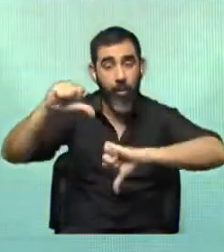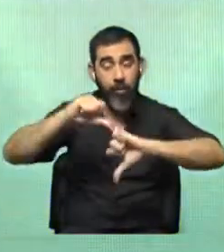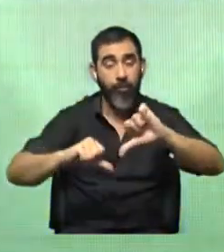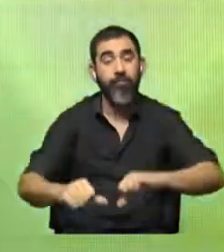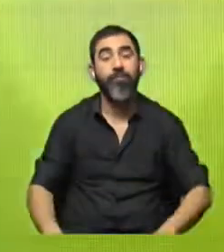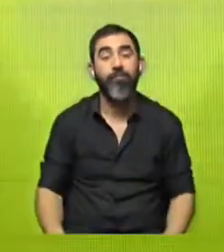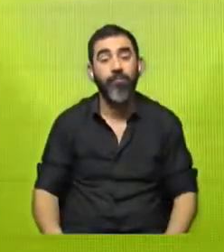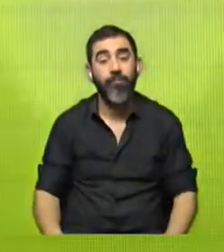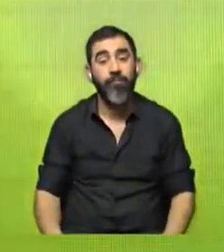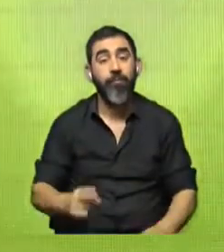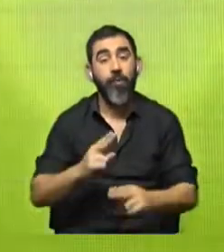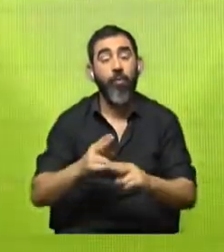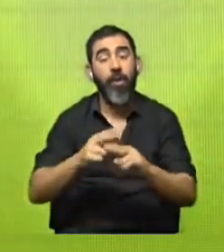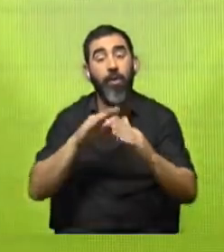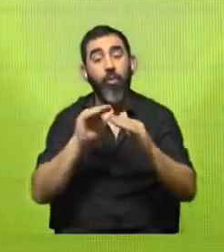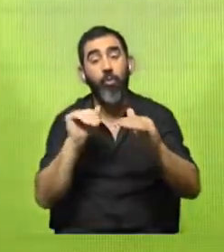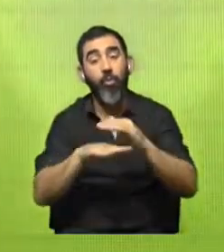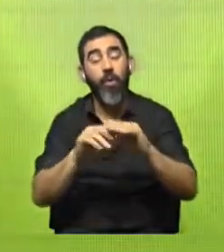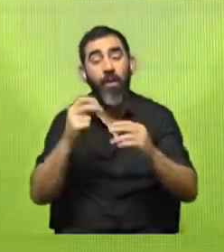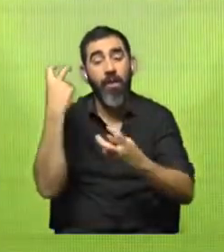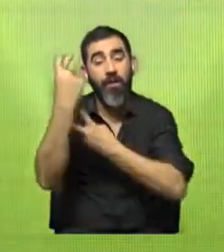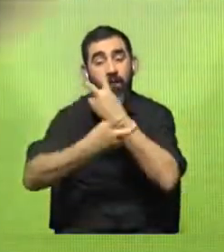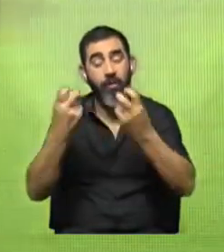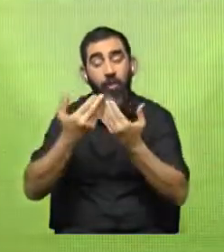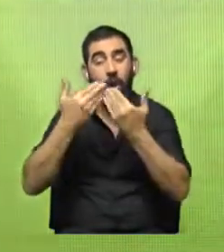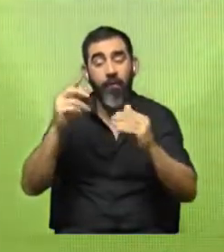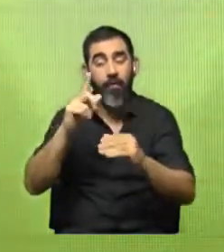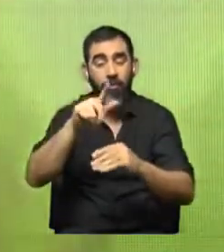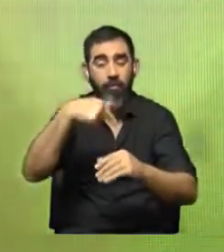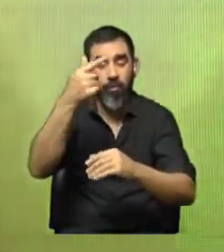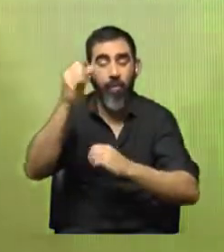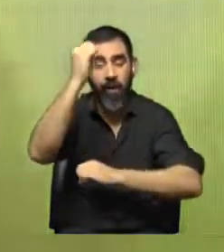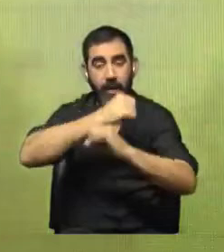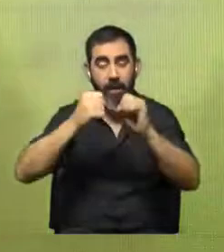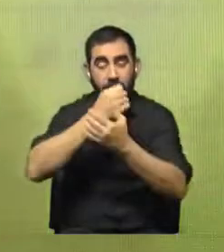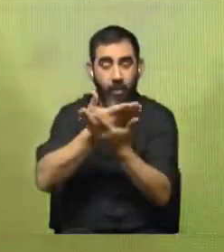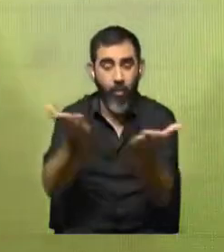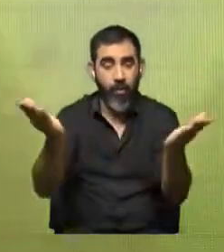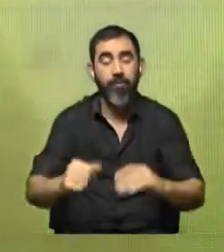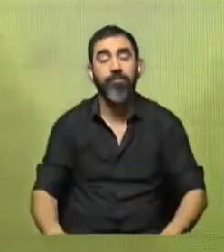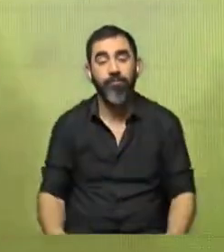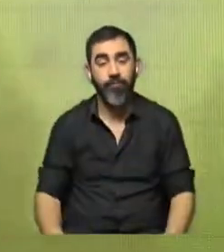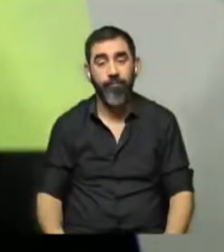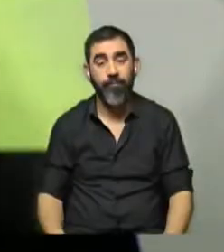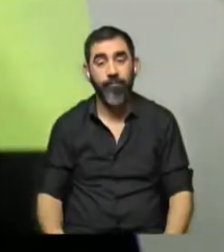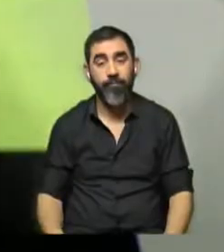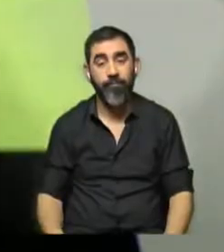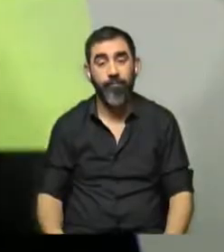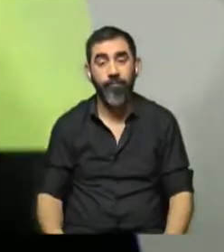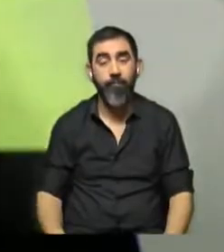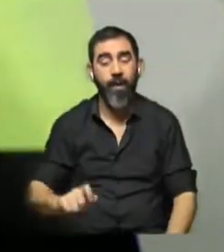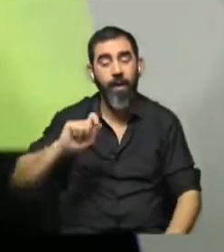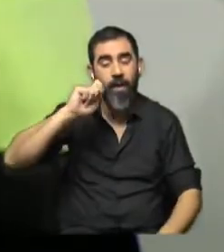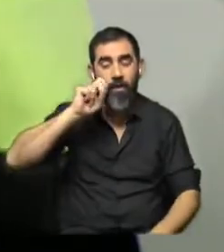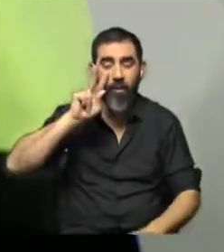que se llama Túnel de Viento, que va a estar abierto al público en esta próxima edición de Ingeniería de Muestra. Así que Pero bueno, lo también es vemos. lindo verlo trabajar al túnel